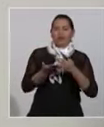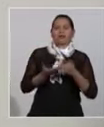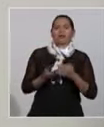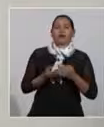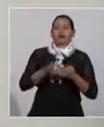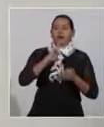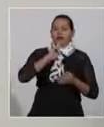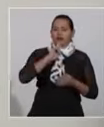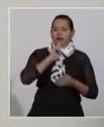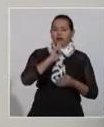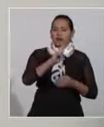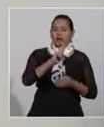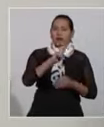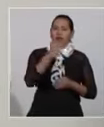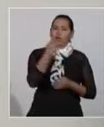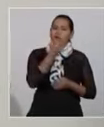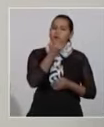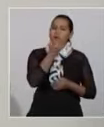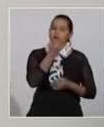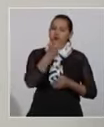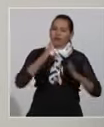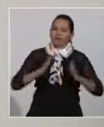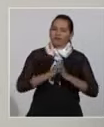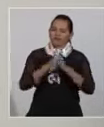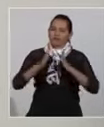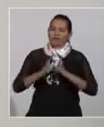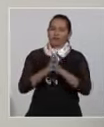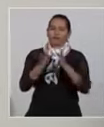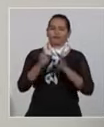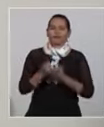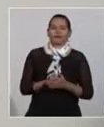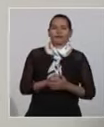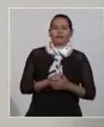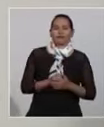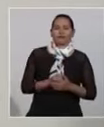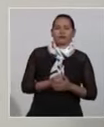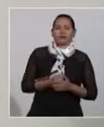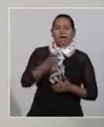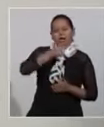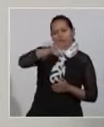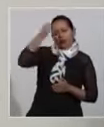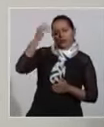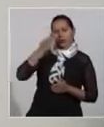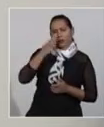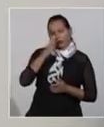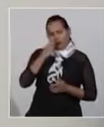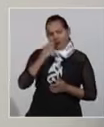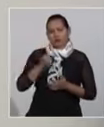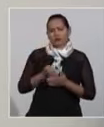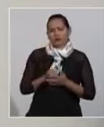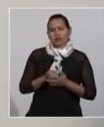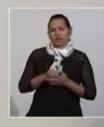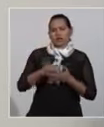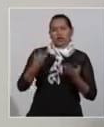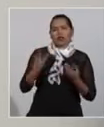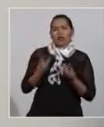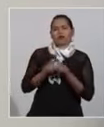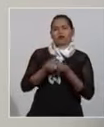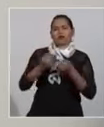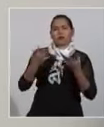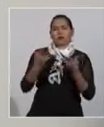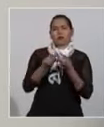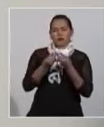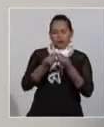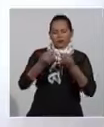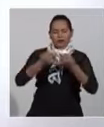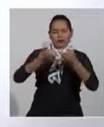un minuto de participación de quienes así lo quieran tomar. Candidato Luis Miguel Barbosa de la coalición Juntos Haremos Historia, ¿desea hacer uso de